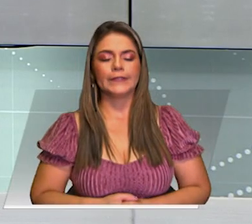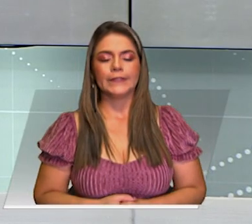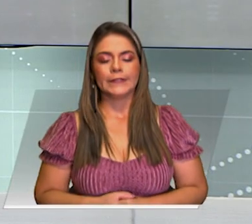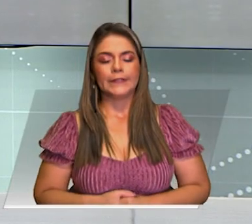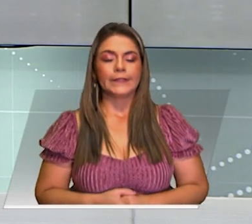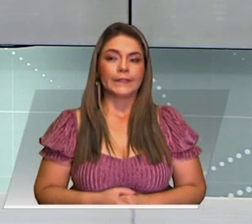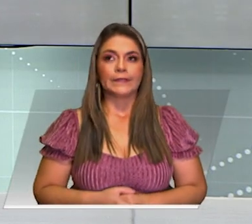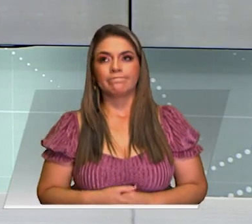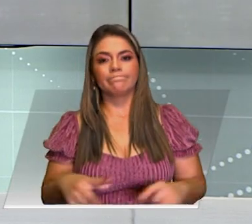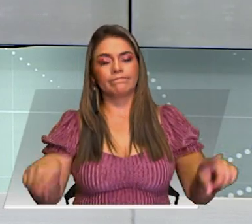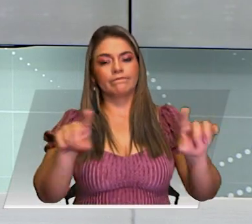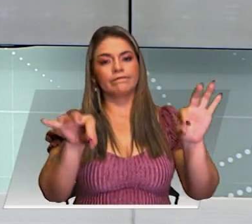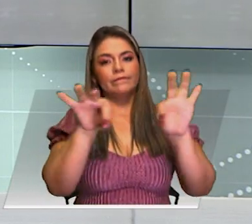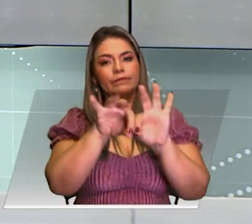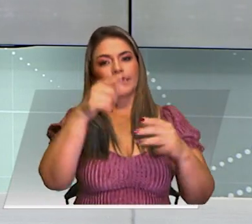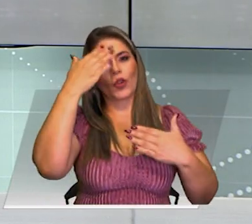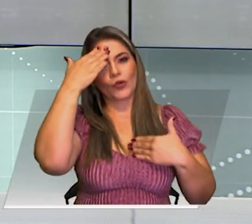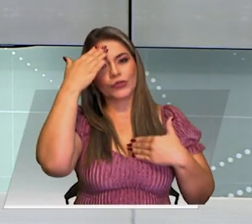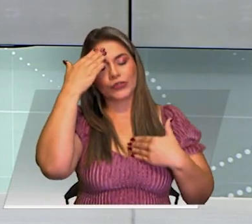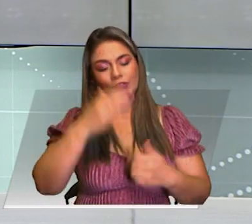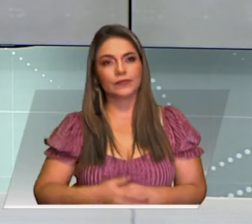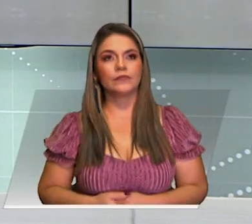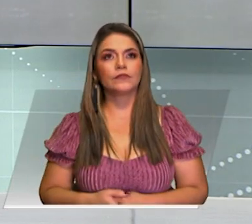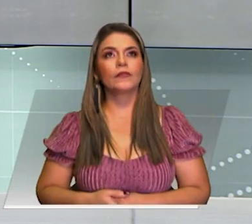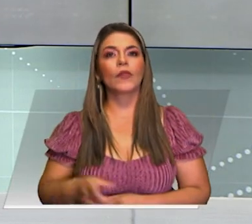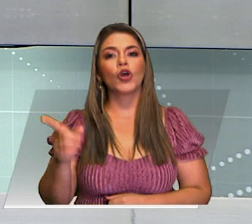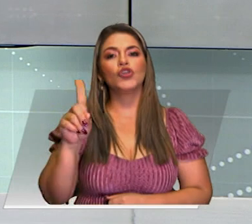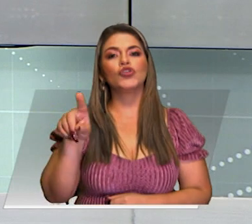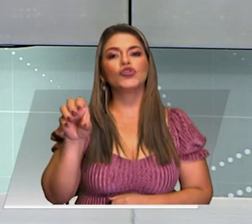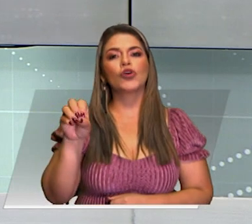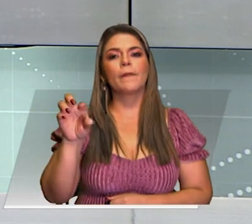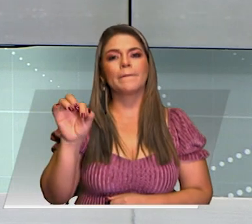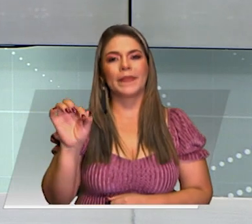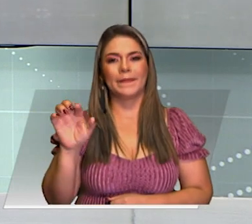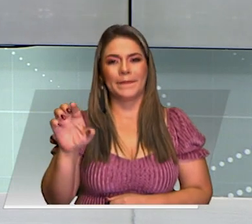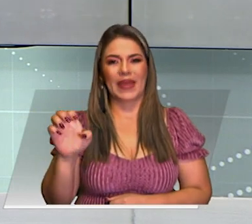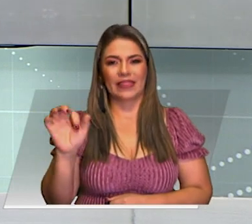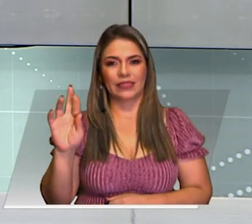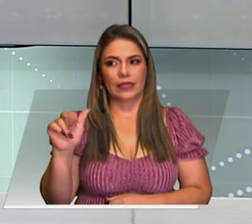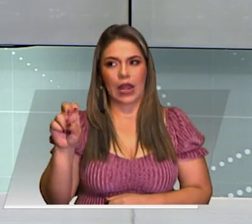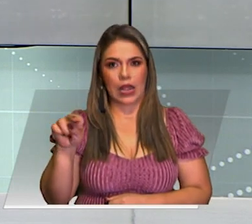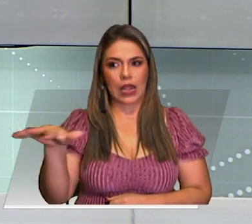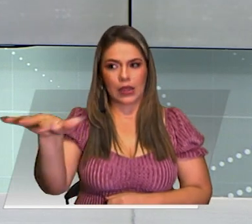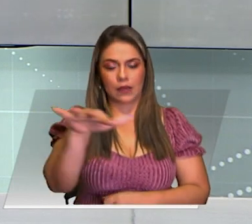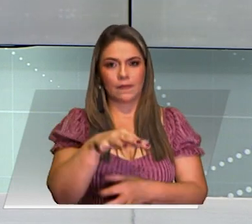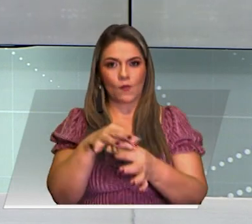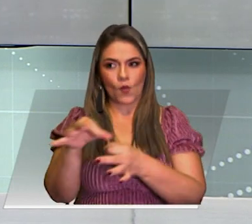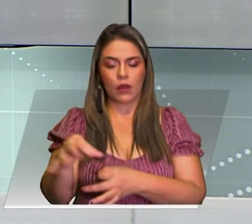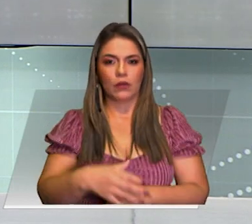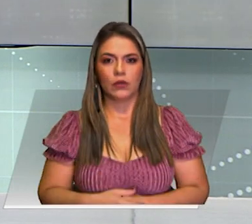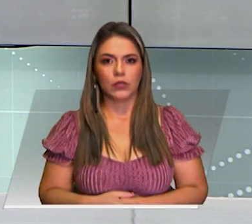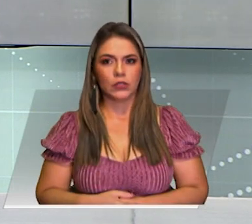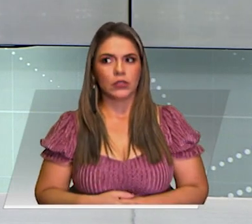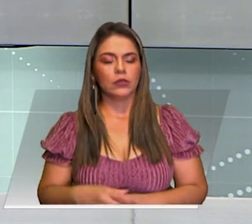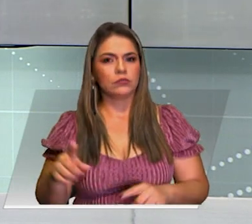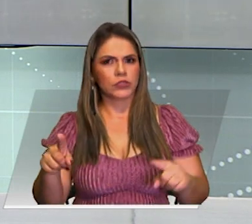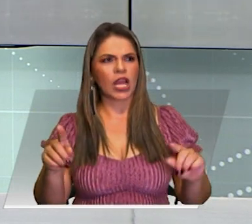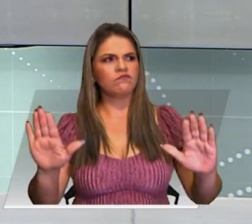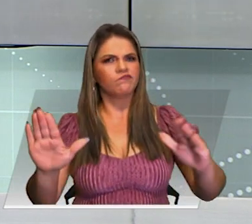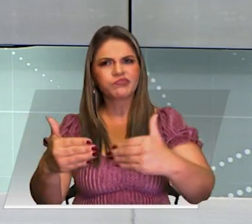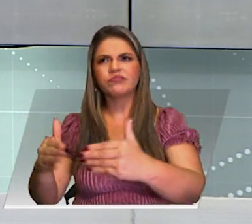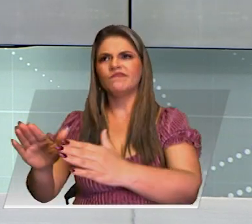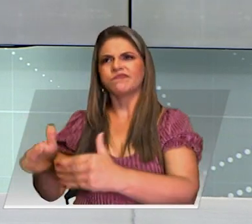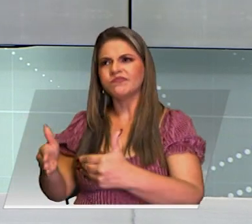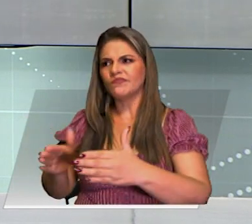las autoridades del municipio de sopetrán reportaron algunos brotes de indisciplina en el municipio pese al haberse endurecido las medidas restrictivas desde el